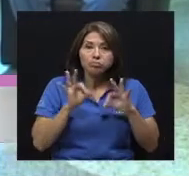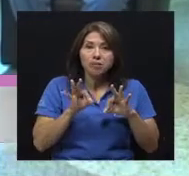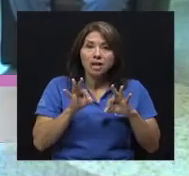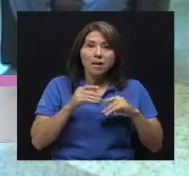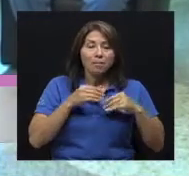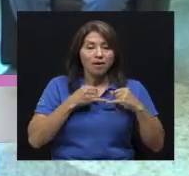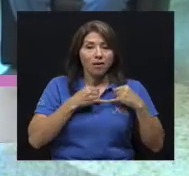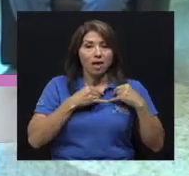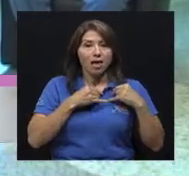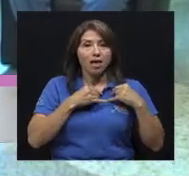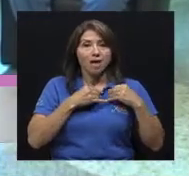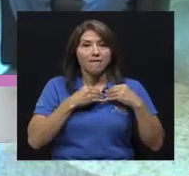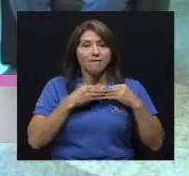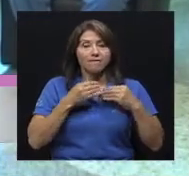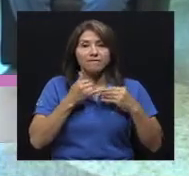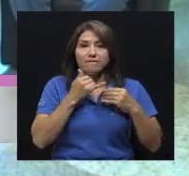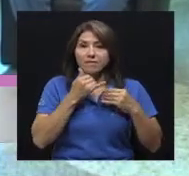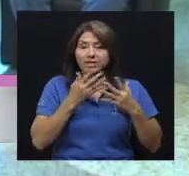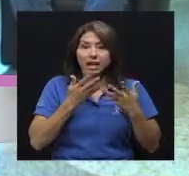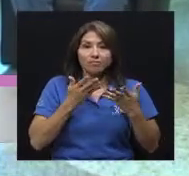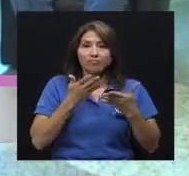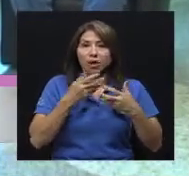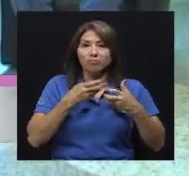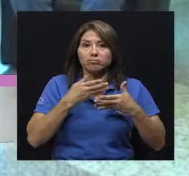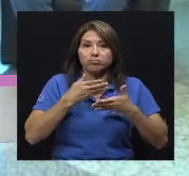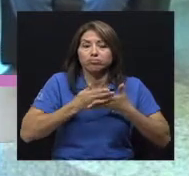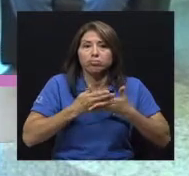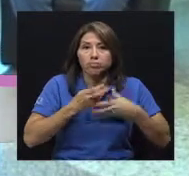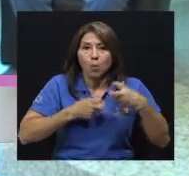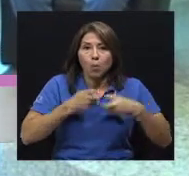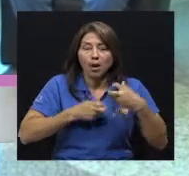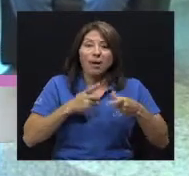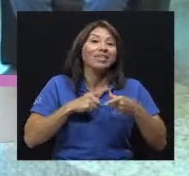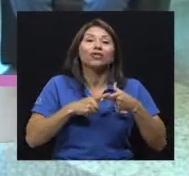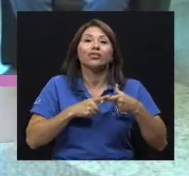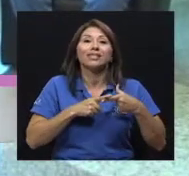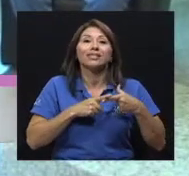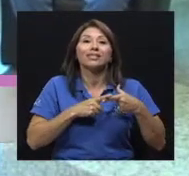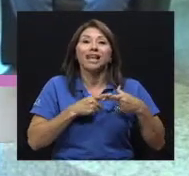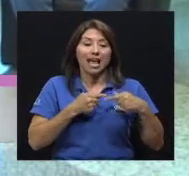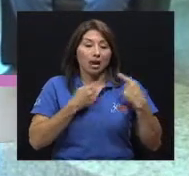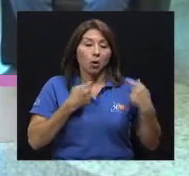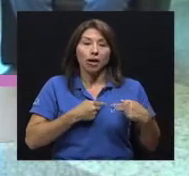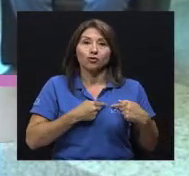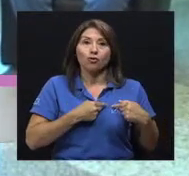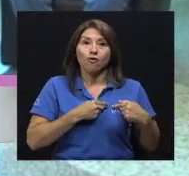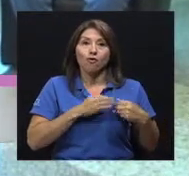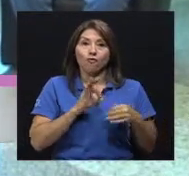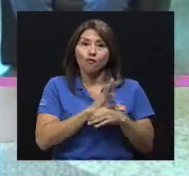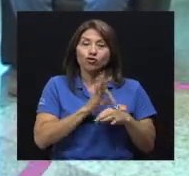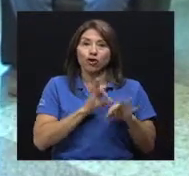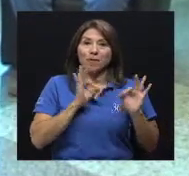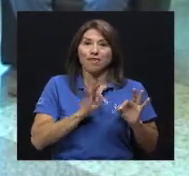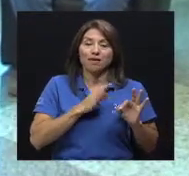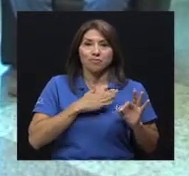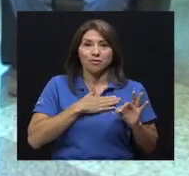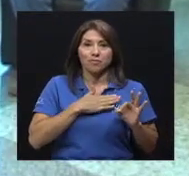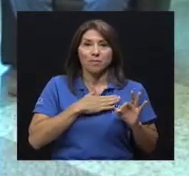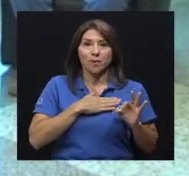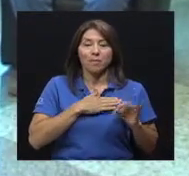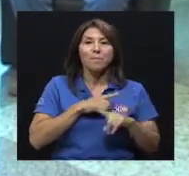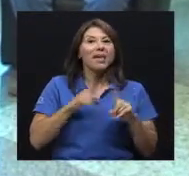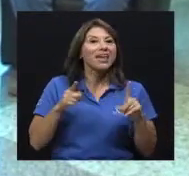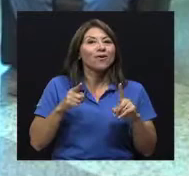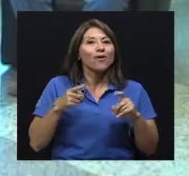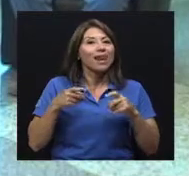cuando falla, el corazón deja de emitir latidos. Entonces el corazón funciona muy bien, pero la parte eléctrica no. Entonces ahí es cuando le ponemos al